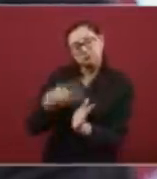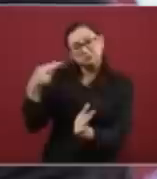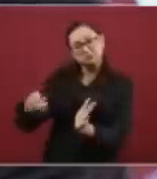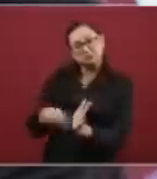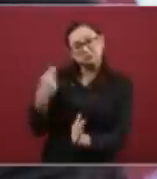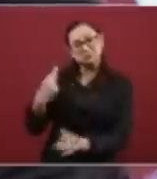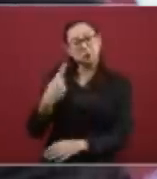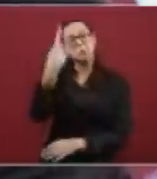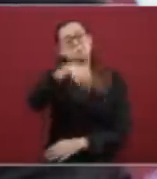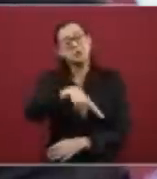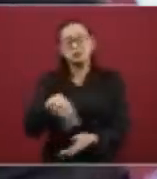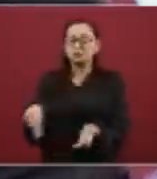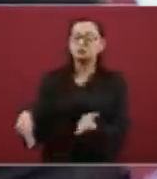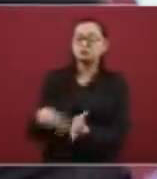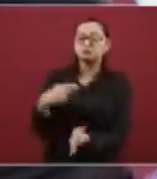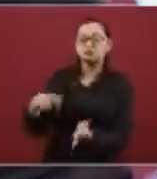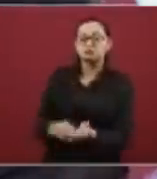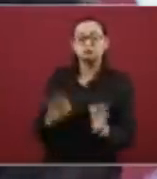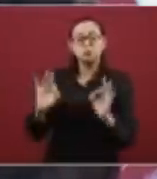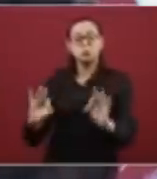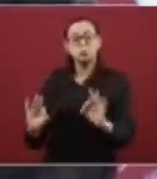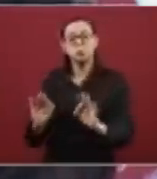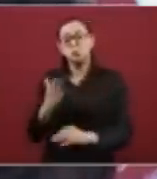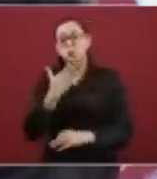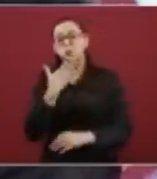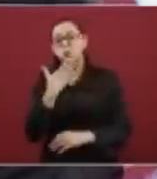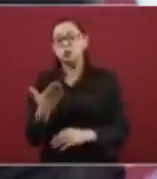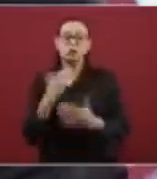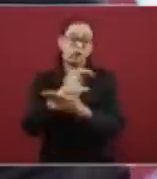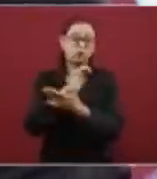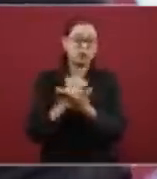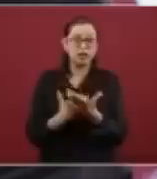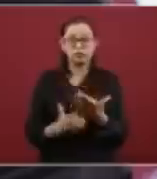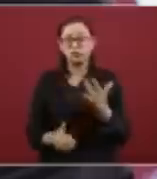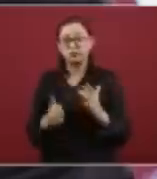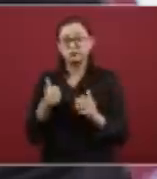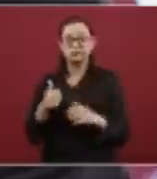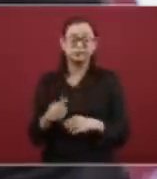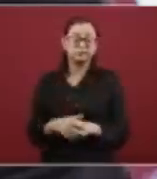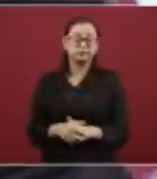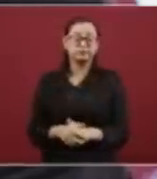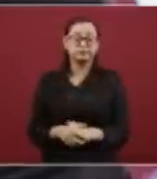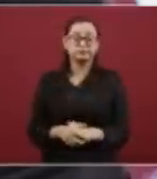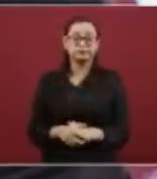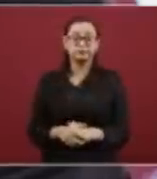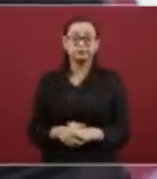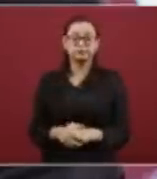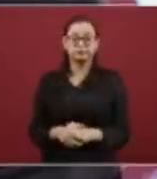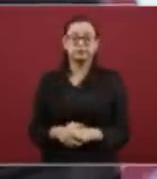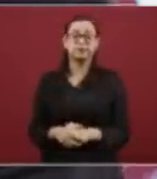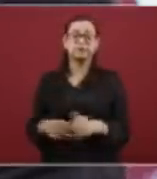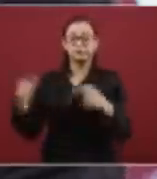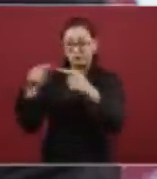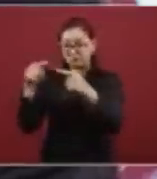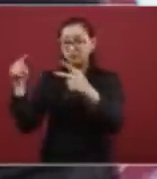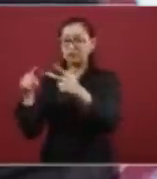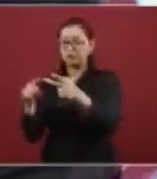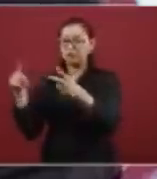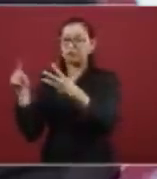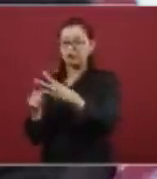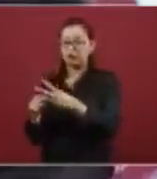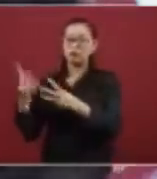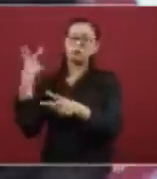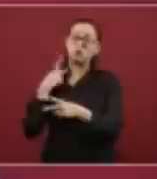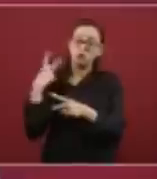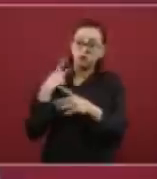de que está muy bien el contrato, que se ajusta a la política de